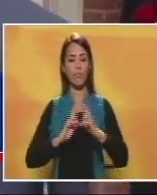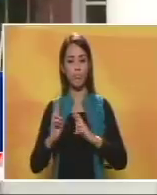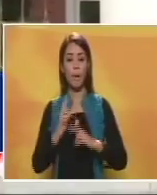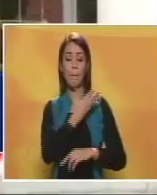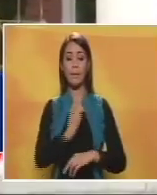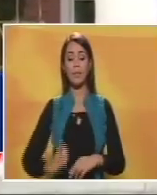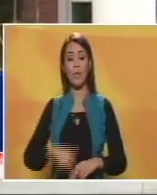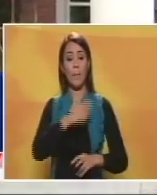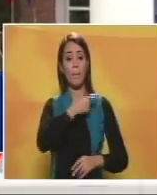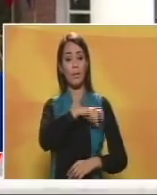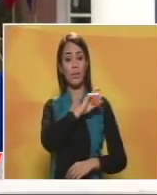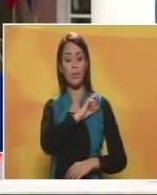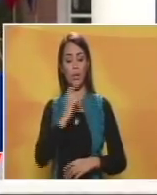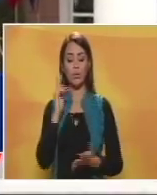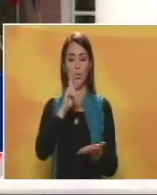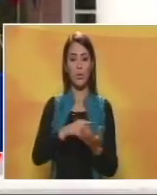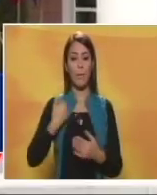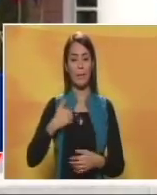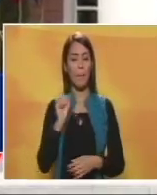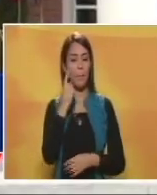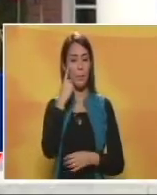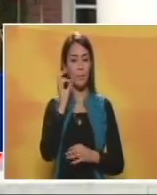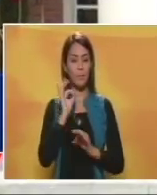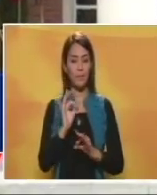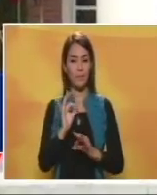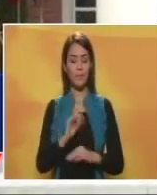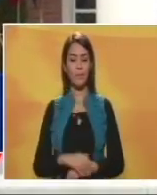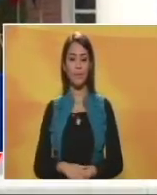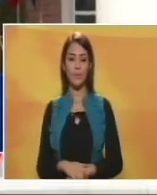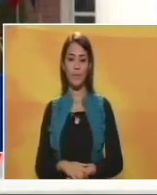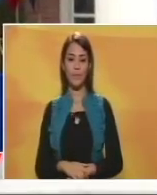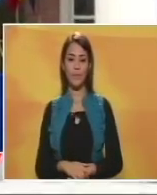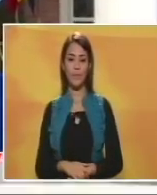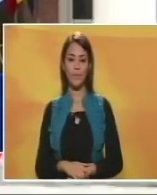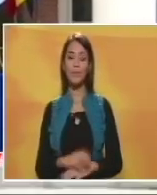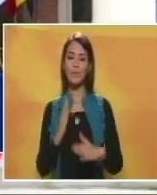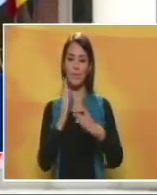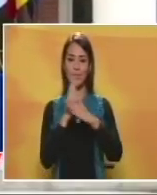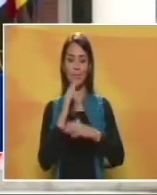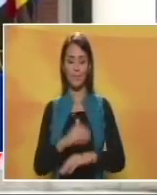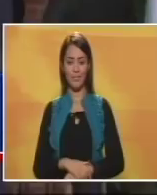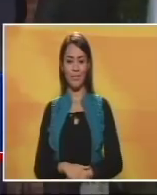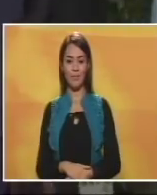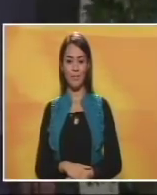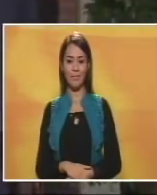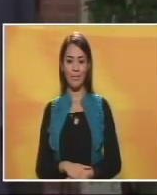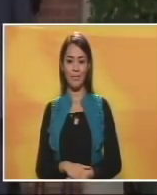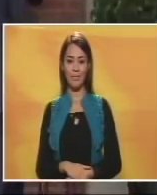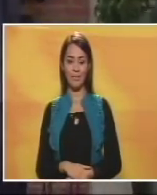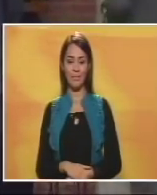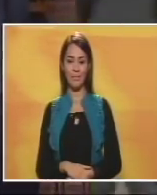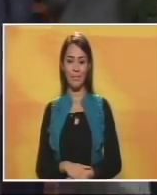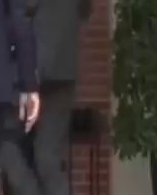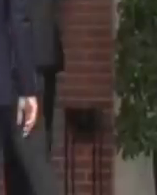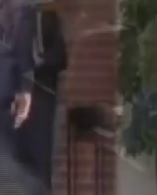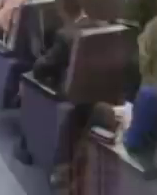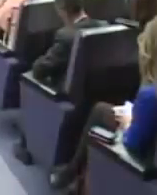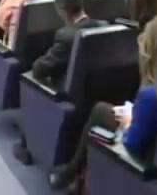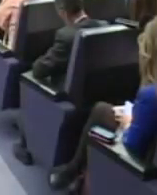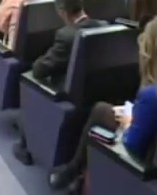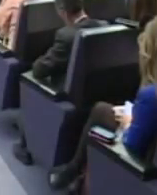Mandatario español llega a Argentina por primera vez en más de una década. Los detalles se los contamos en breve, no se aparten. Ya volvemos con más de su noticiero